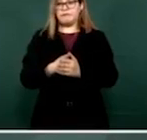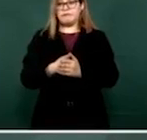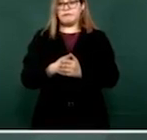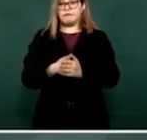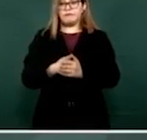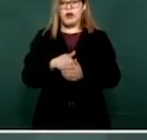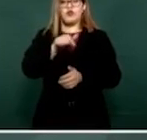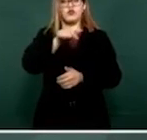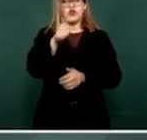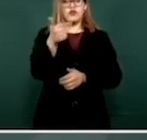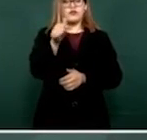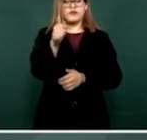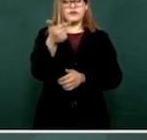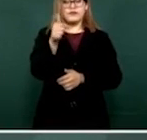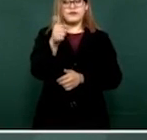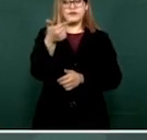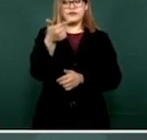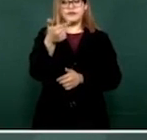12